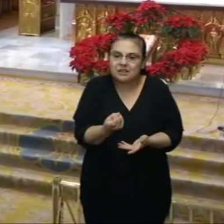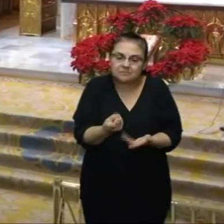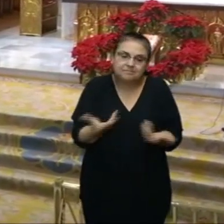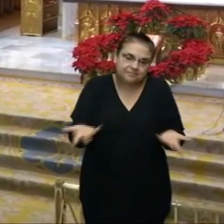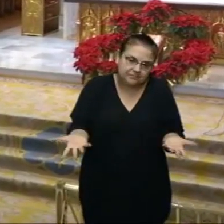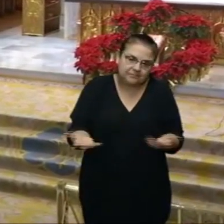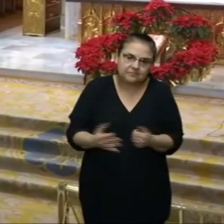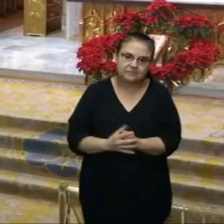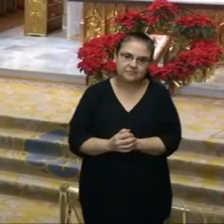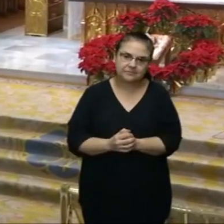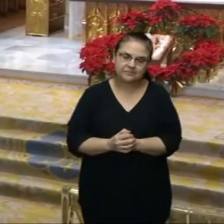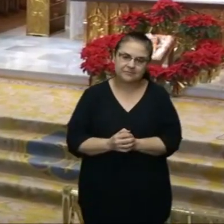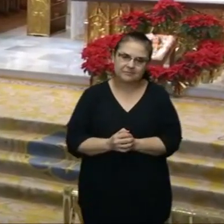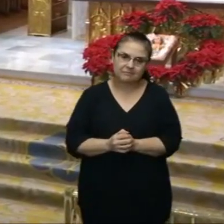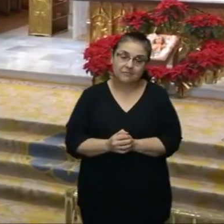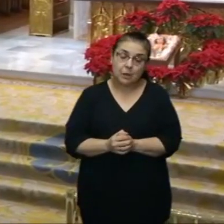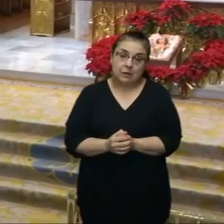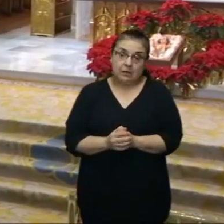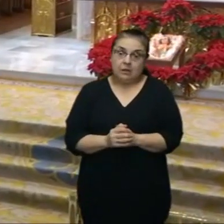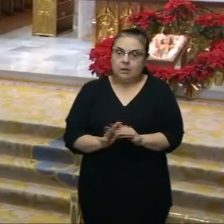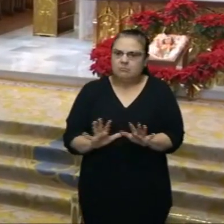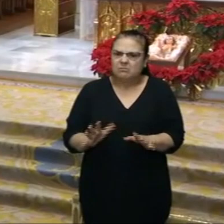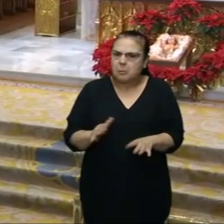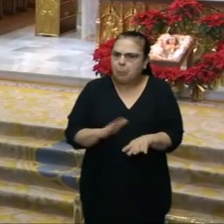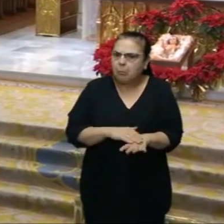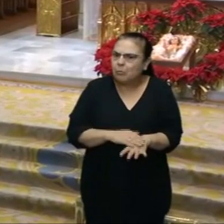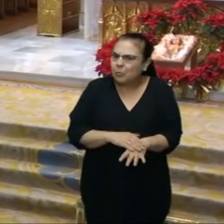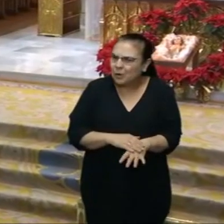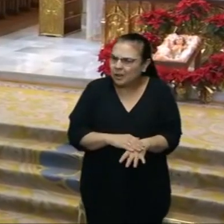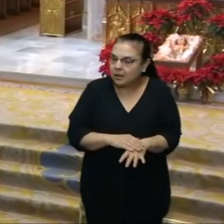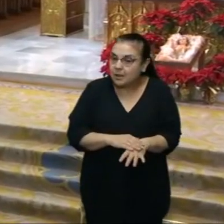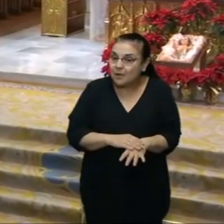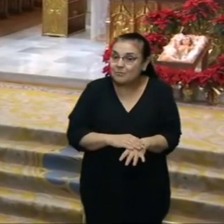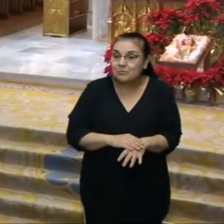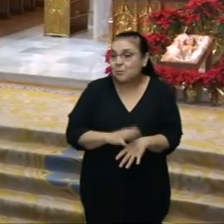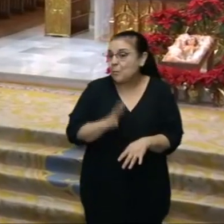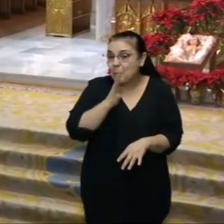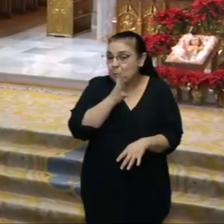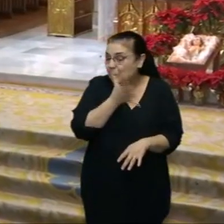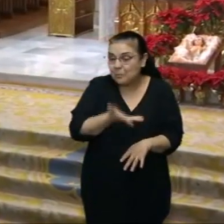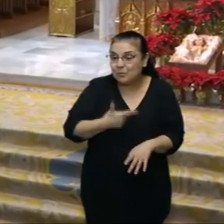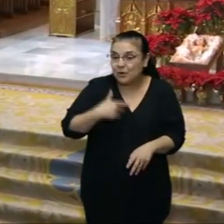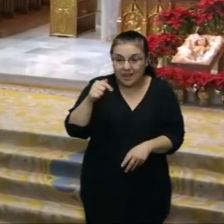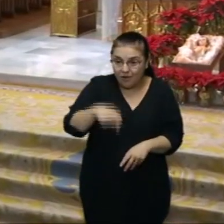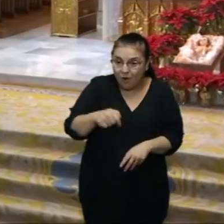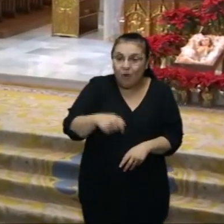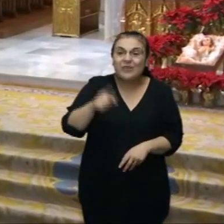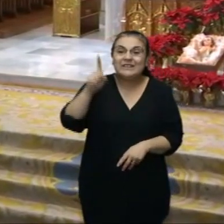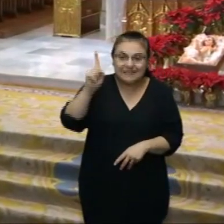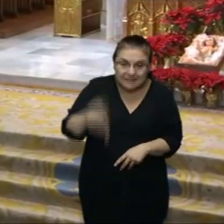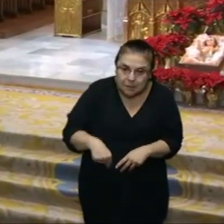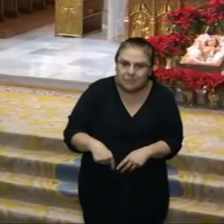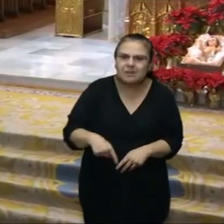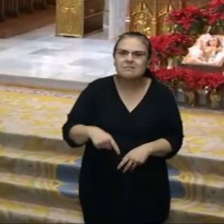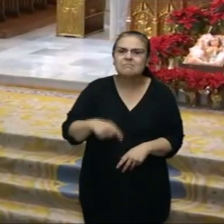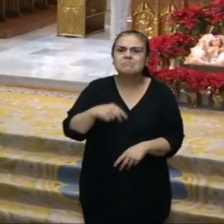necesidades. Bueno, ¿y eso por qué? Pues porque también hoy los cristianos son